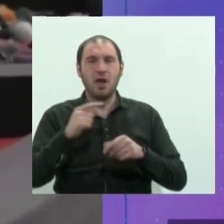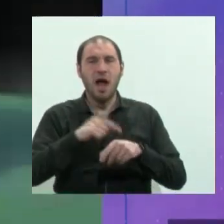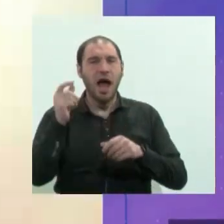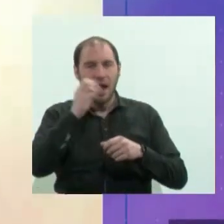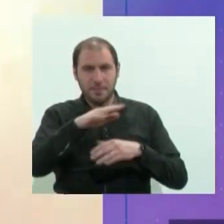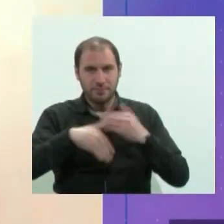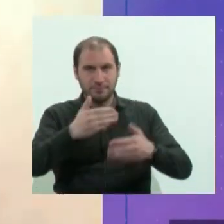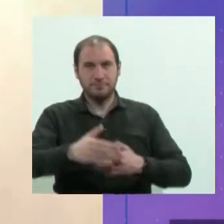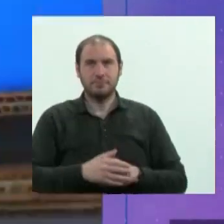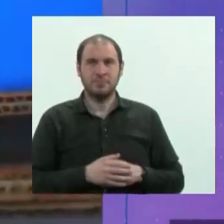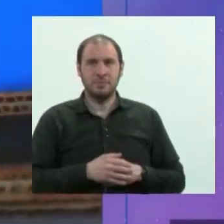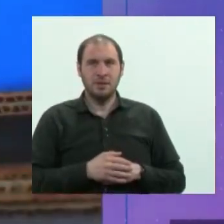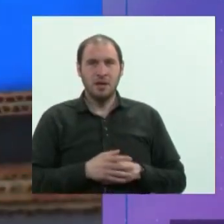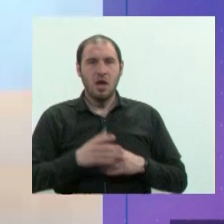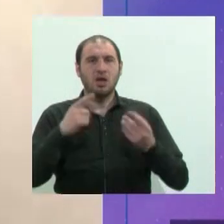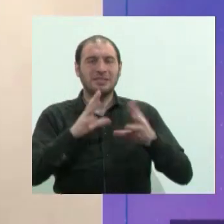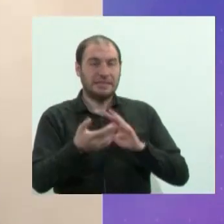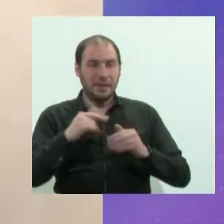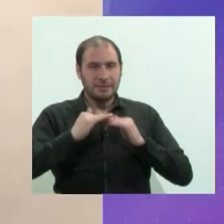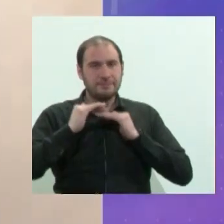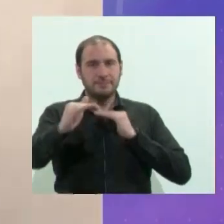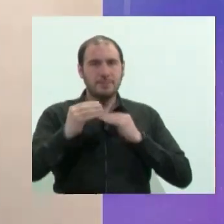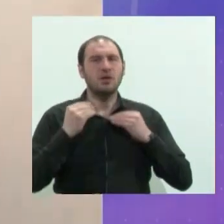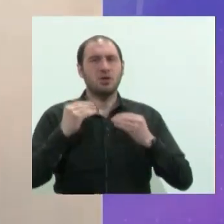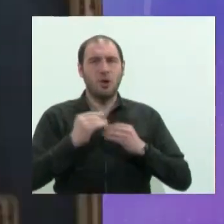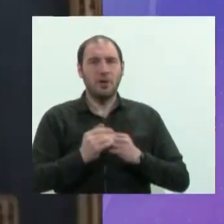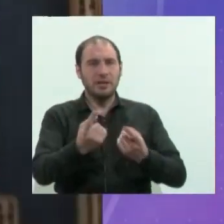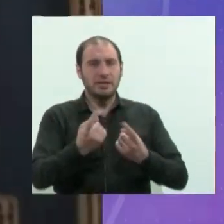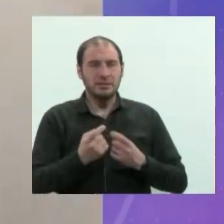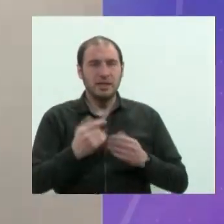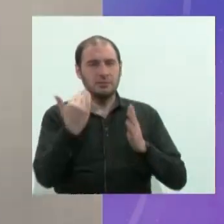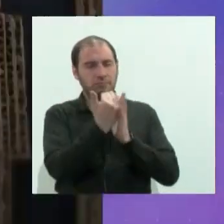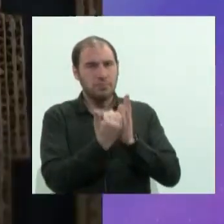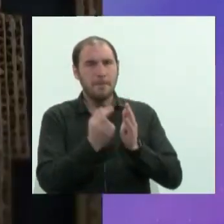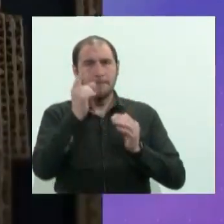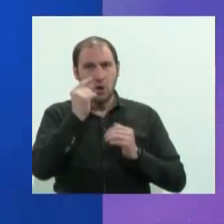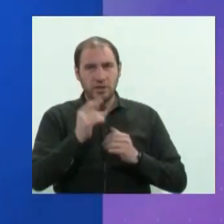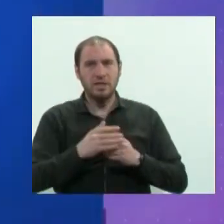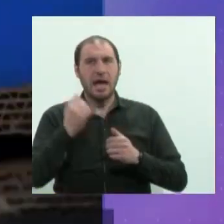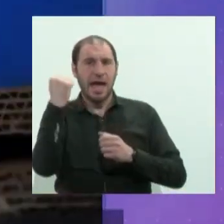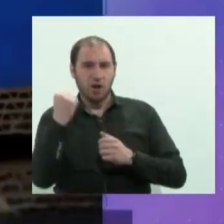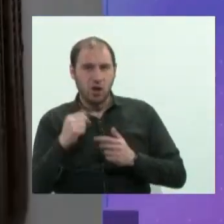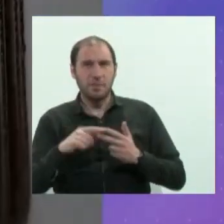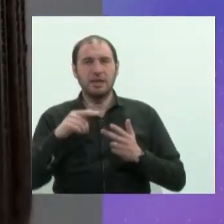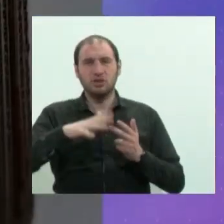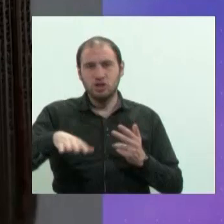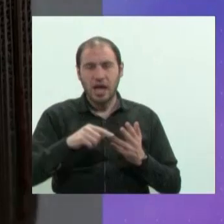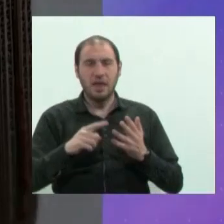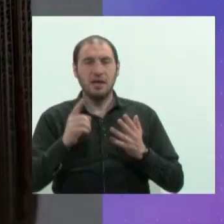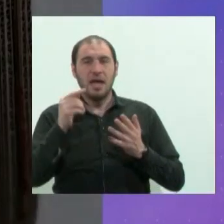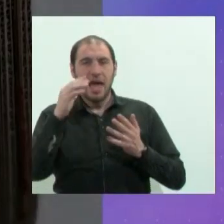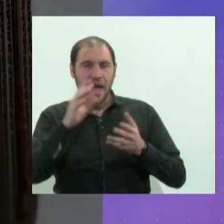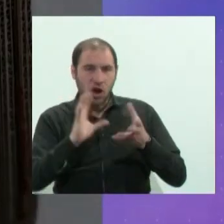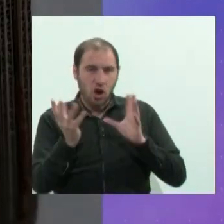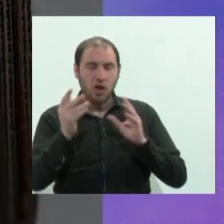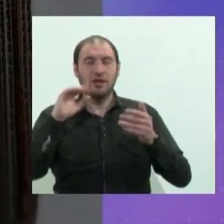sustentable. Para que un sistema sea sustentable, es necesario que tenga condiciones políticas, económicas, sociales y